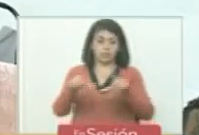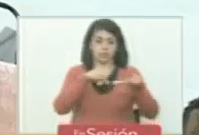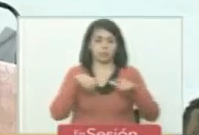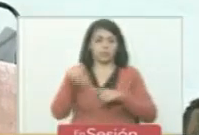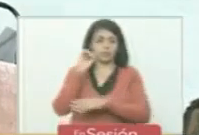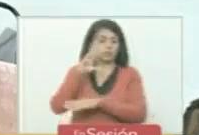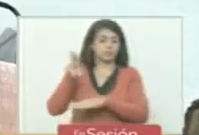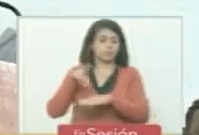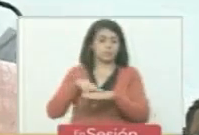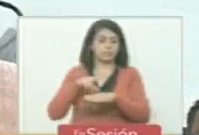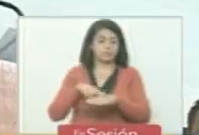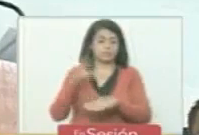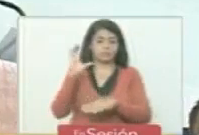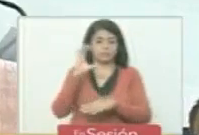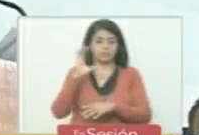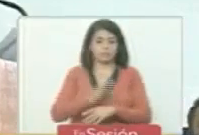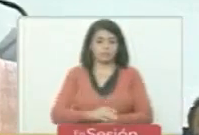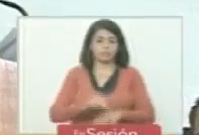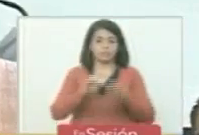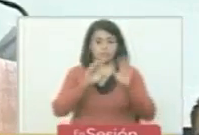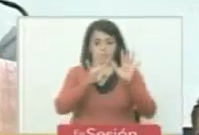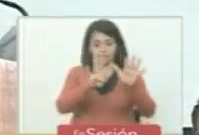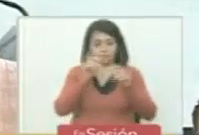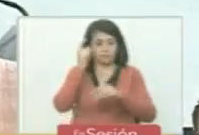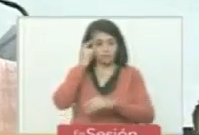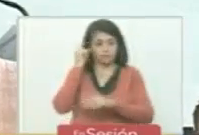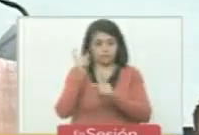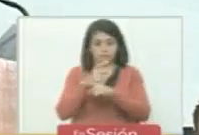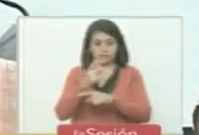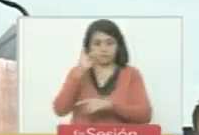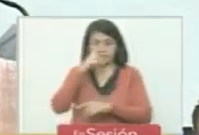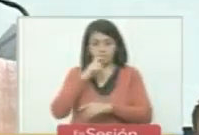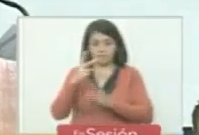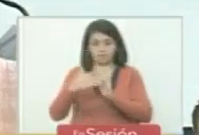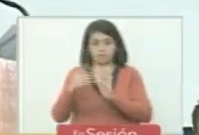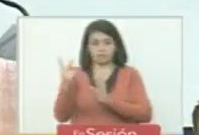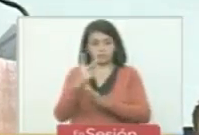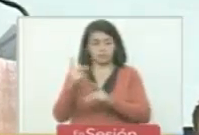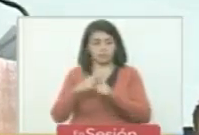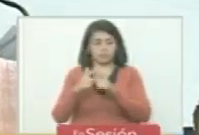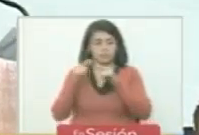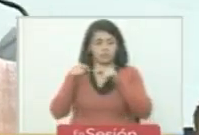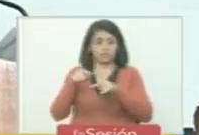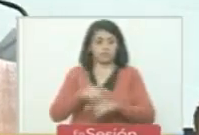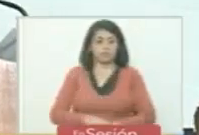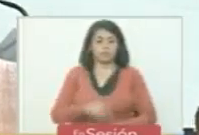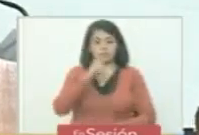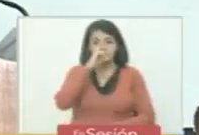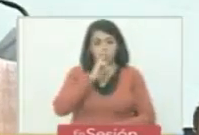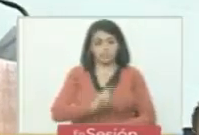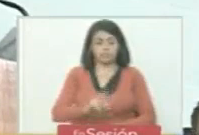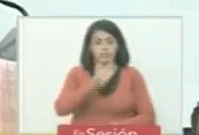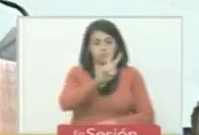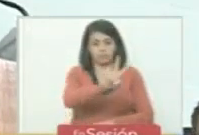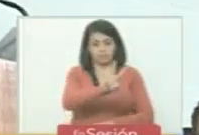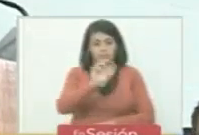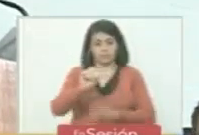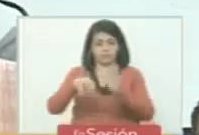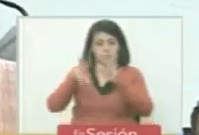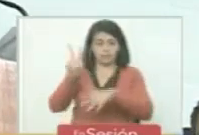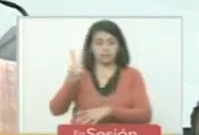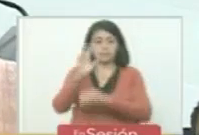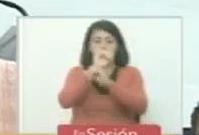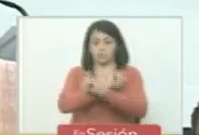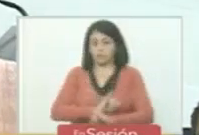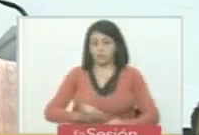Asamblea Nacional en Caracas, a los 9 días del mes de agosto de 2022, año 212 de